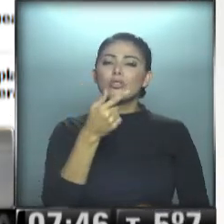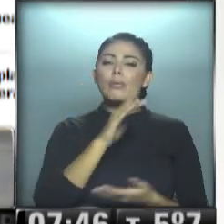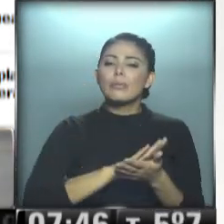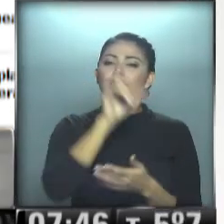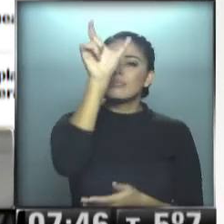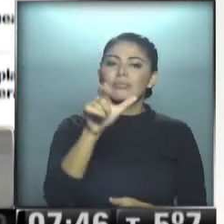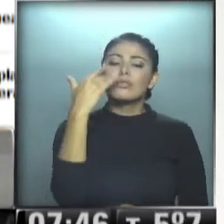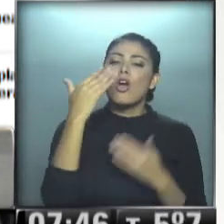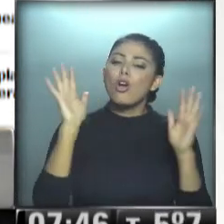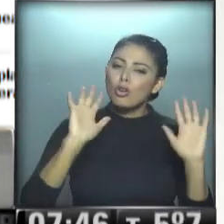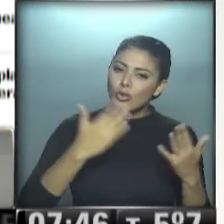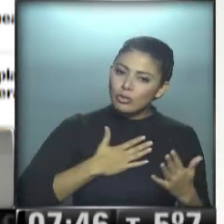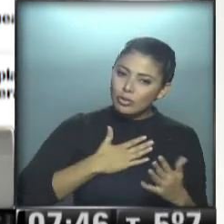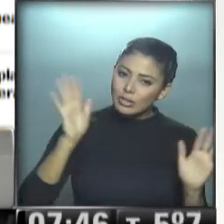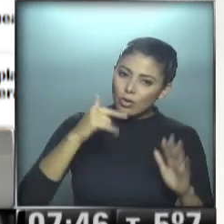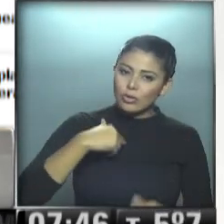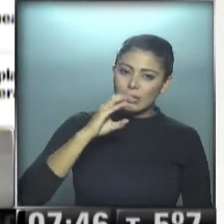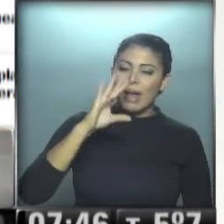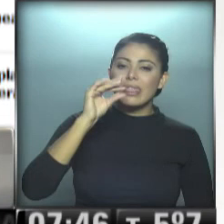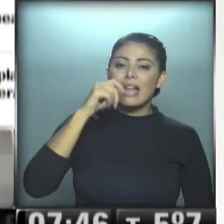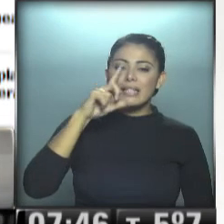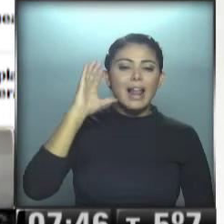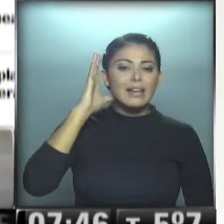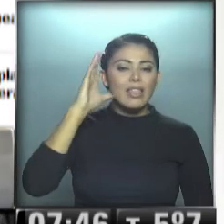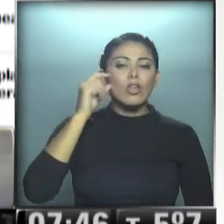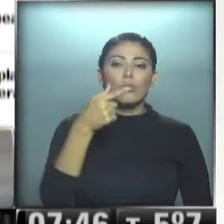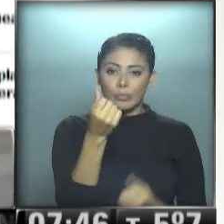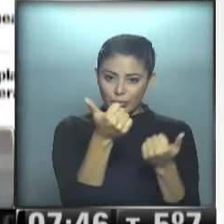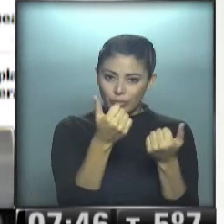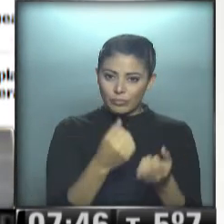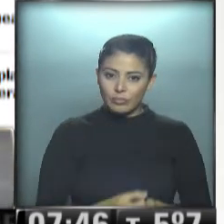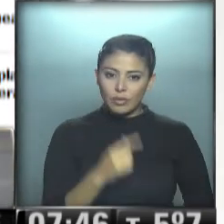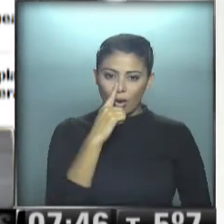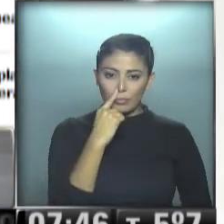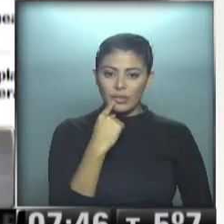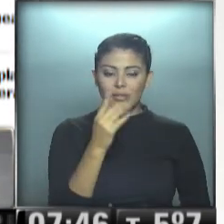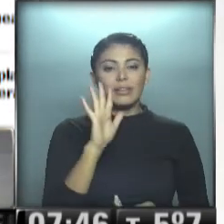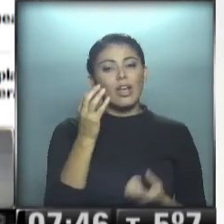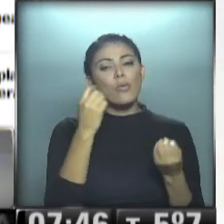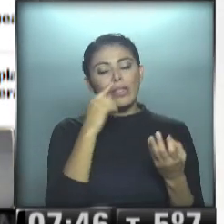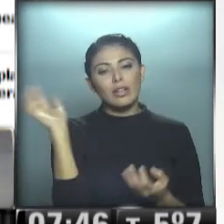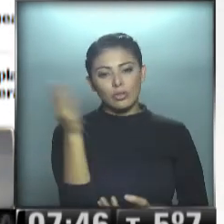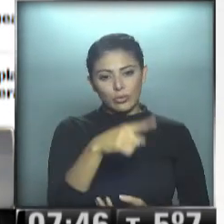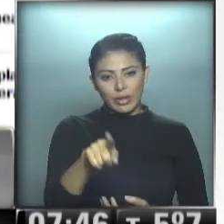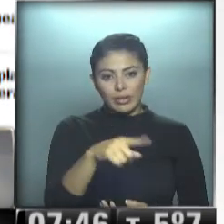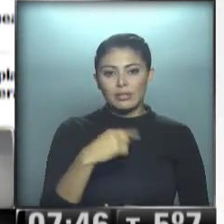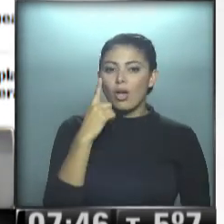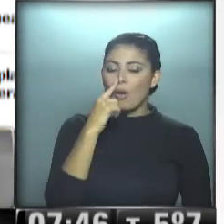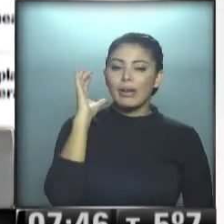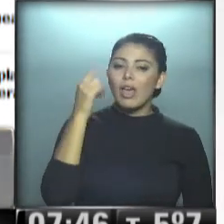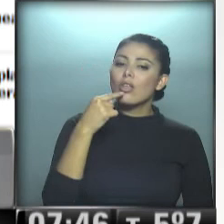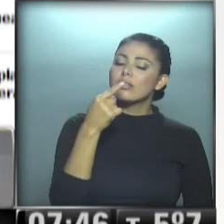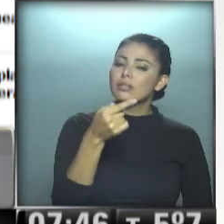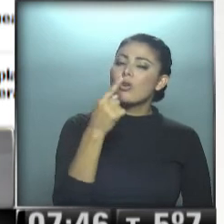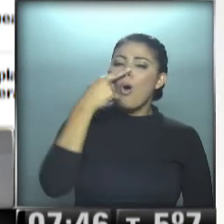Monseñor, un gusto saludarlo. Daniel López es mi nombre en Radio Continental. ¿Cómo le va? ¿Qué tal? Buen día para todos ustedes. Bueno, ¿qué es lo